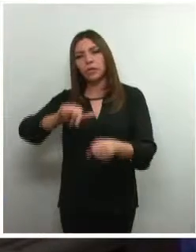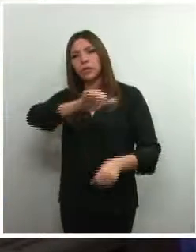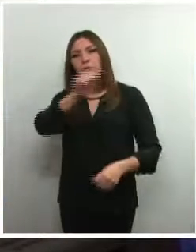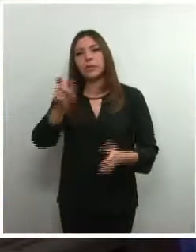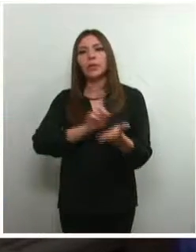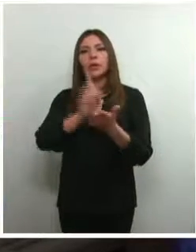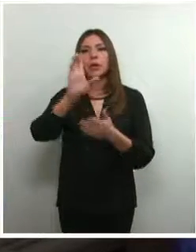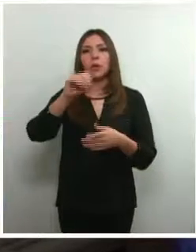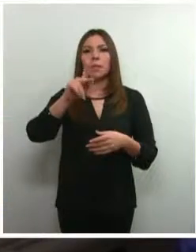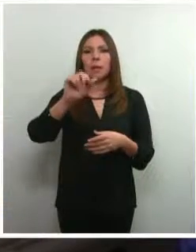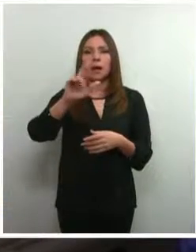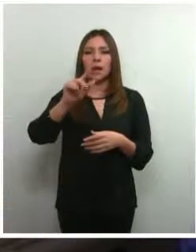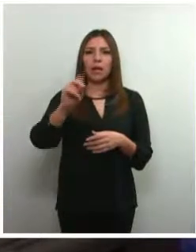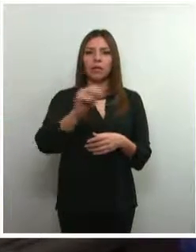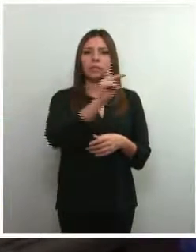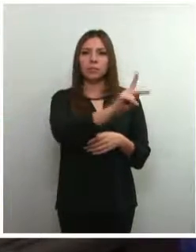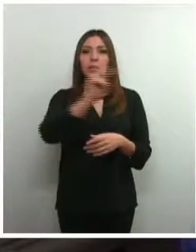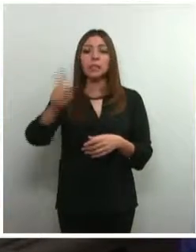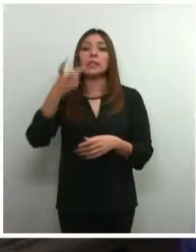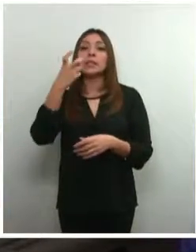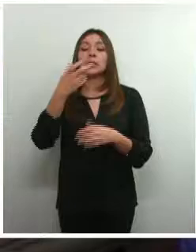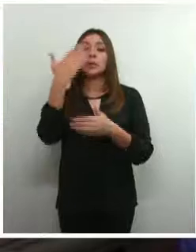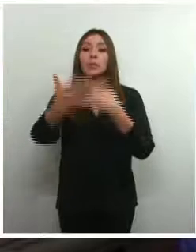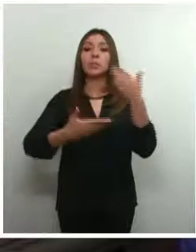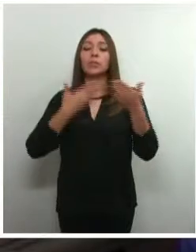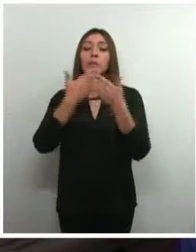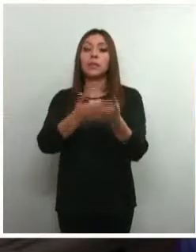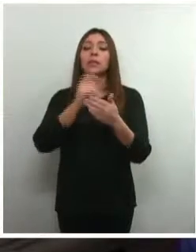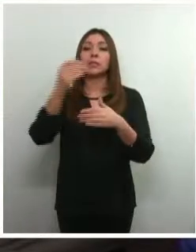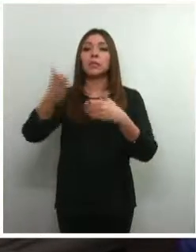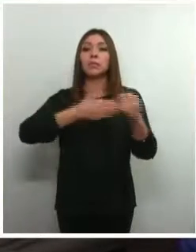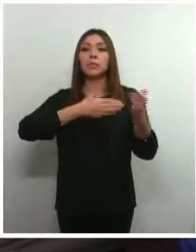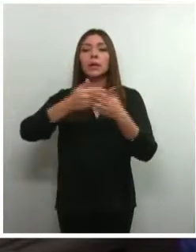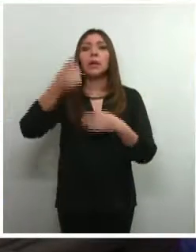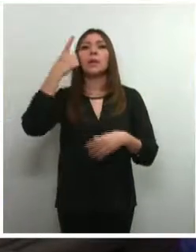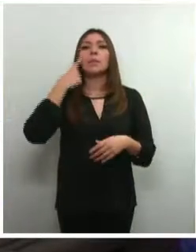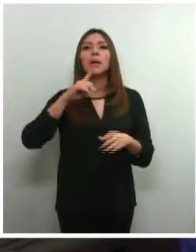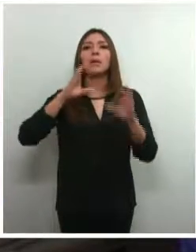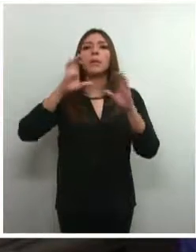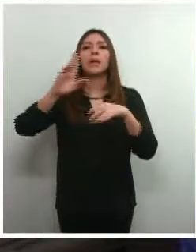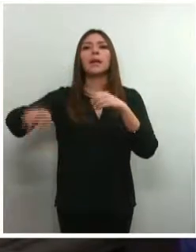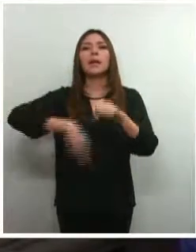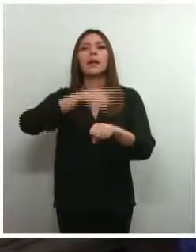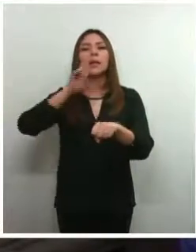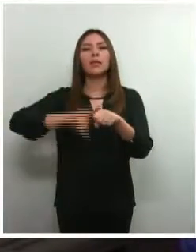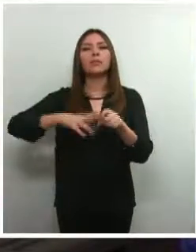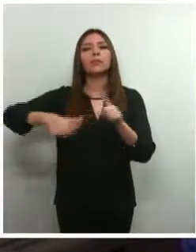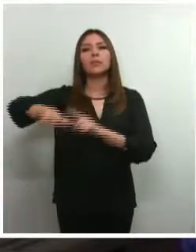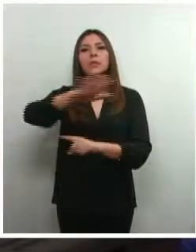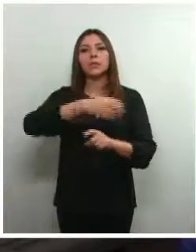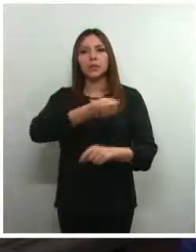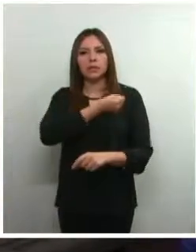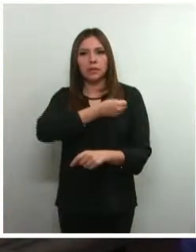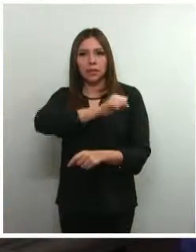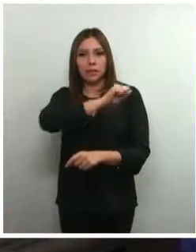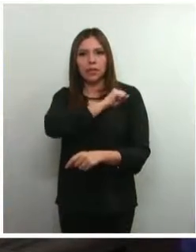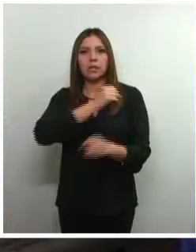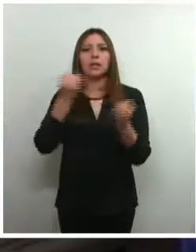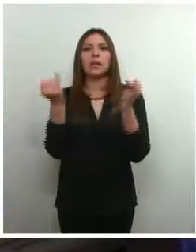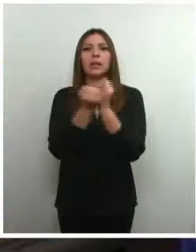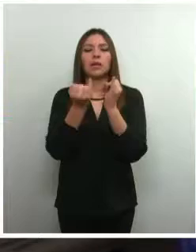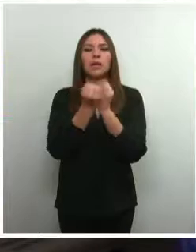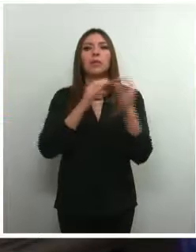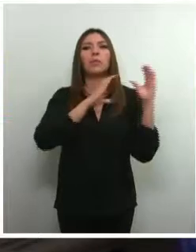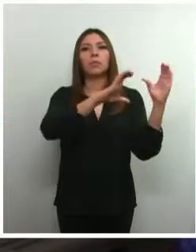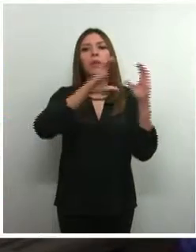propuesta es innovadora al incorporar el derecho a un medio ambiente sano, así como la preservación y